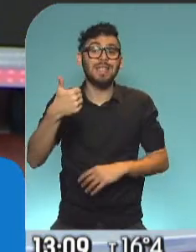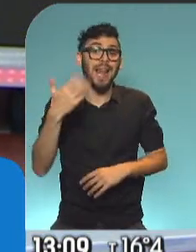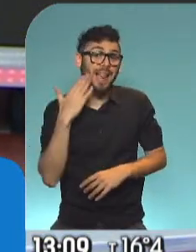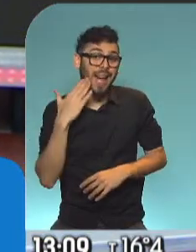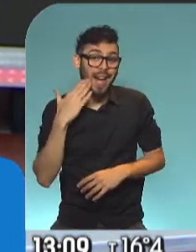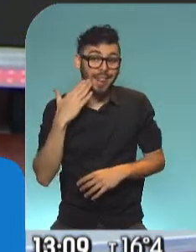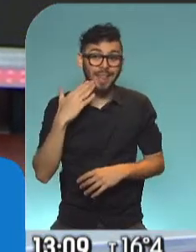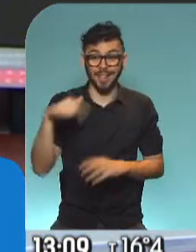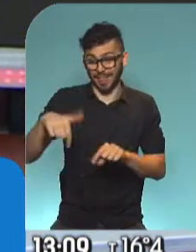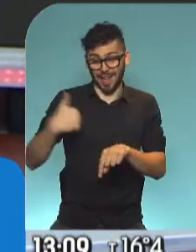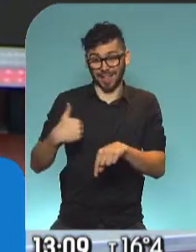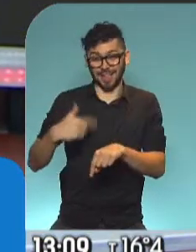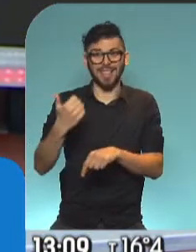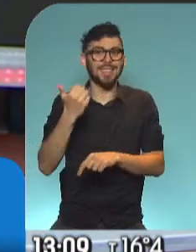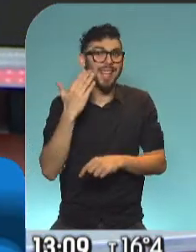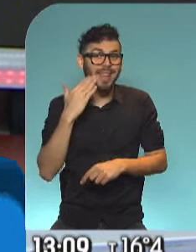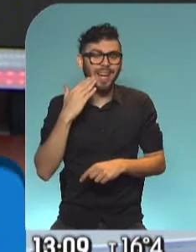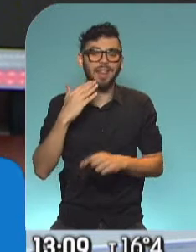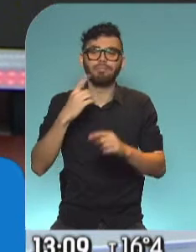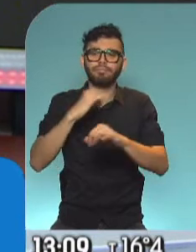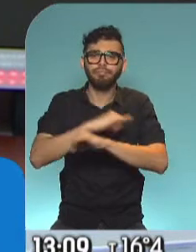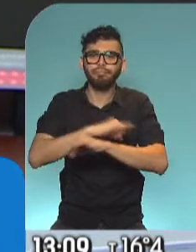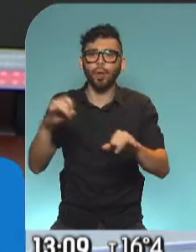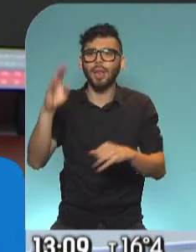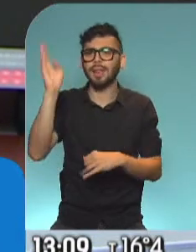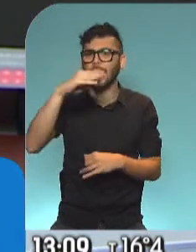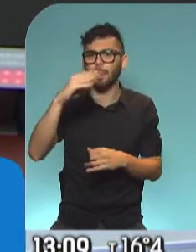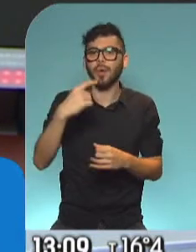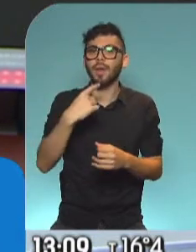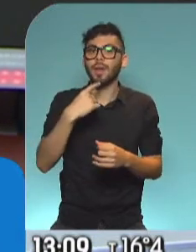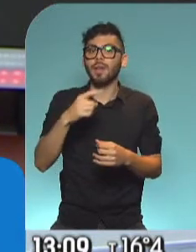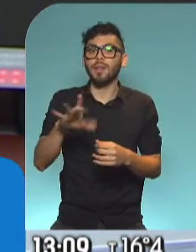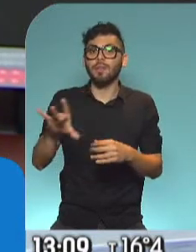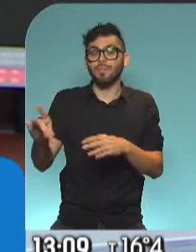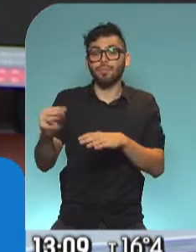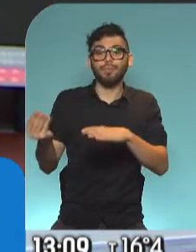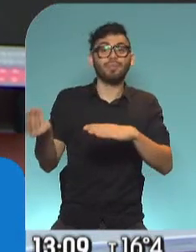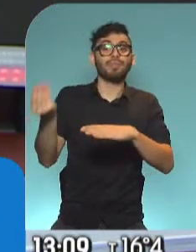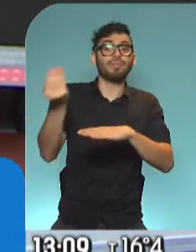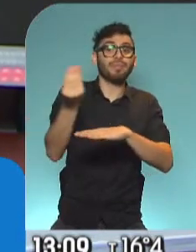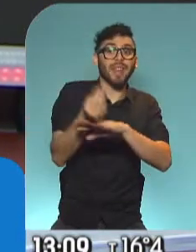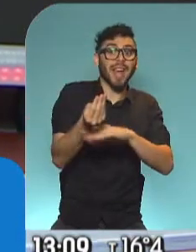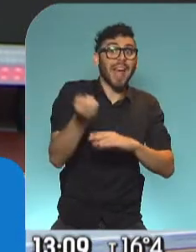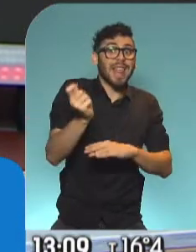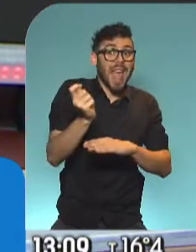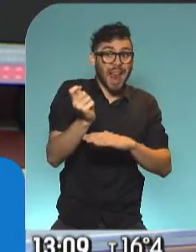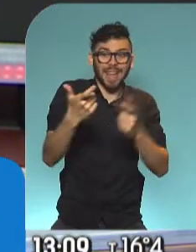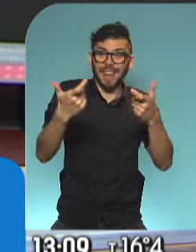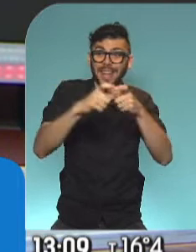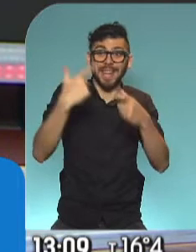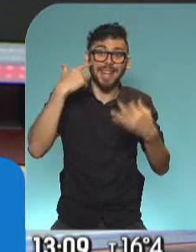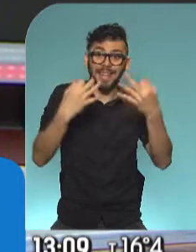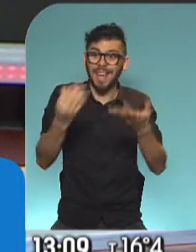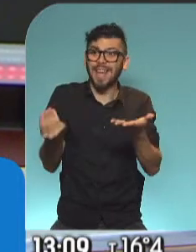defina cuál va a ser esa nominación por parte del presidente de los Estados Unidos para ocupar esa banca dentro de la Corte